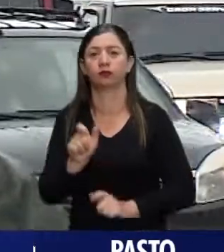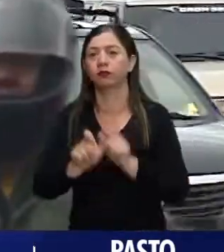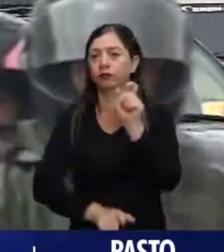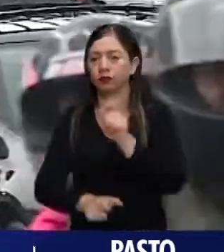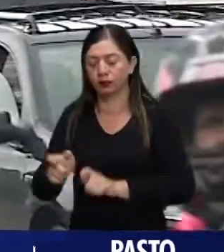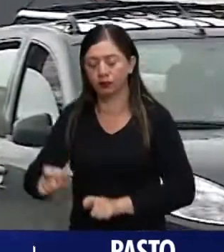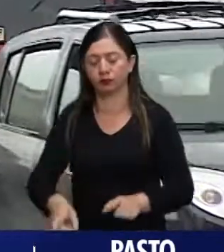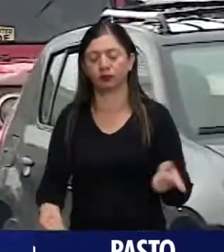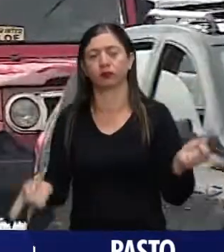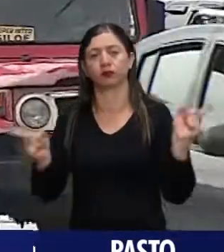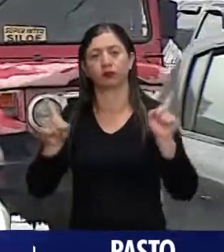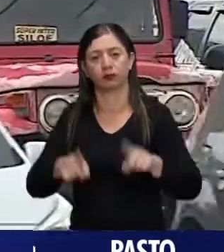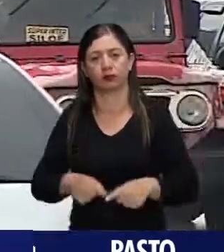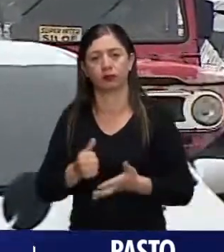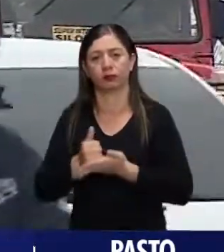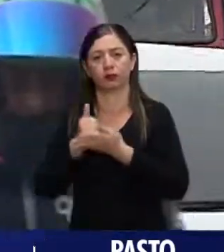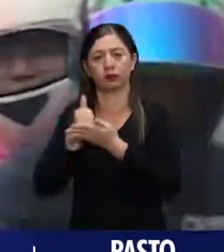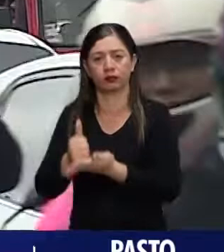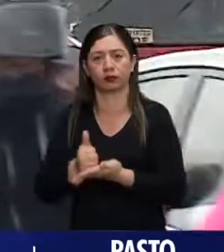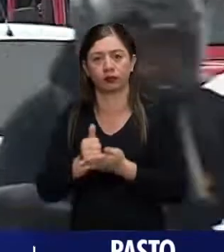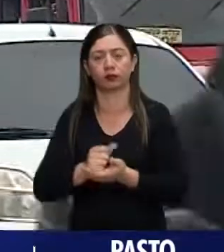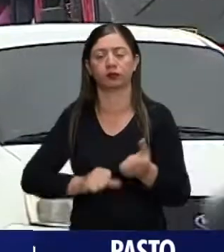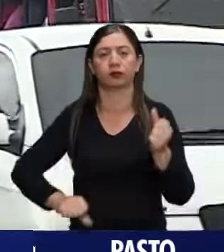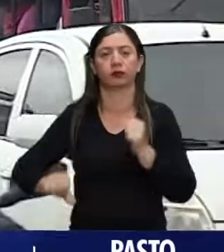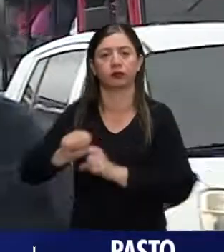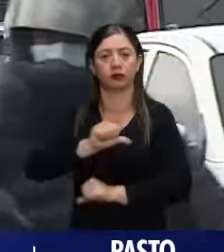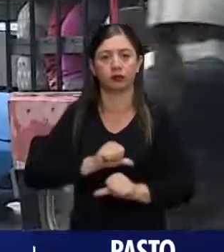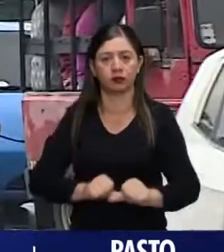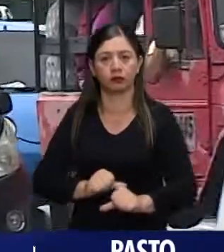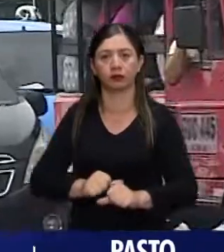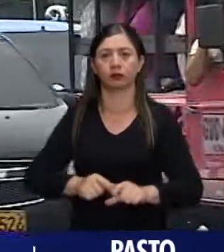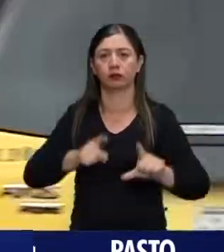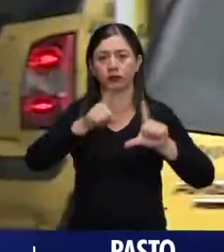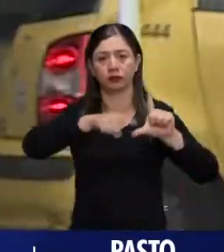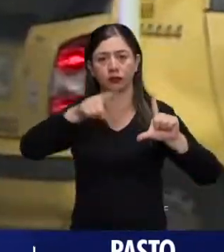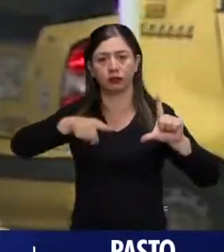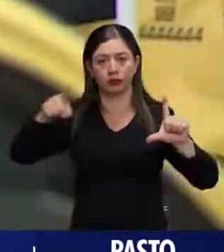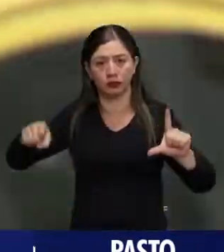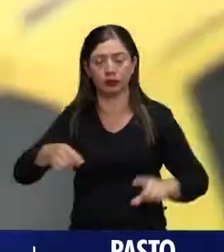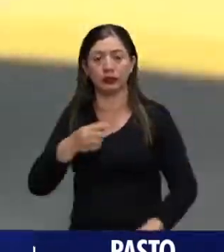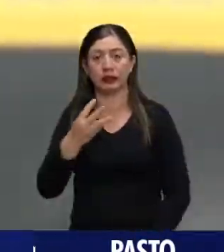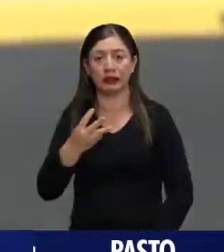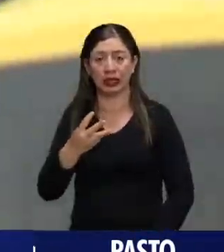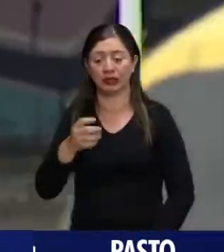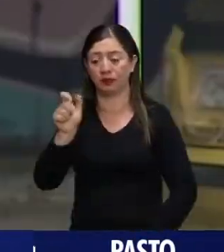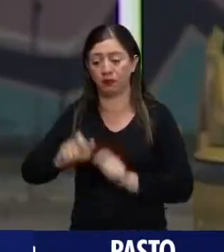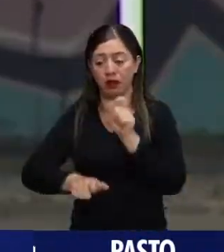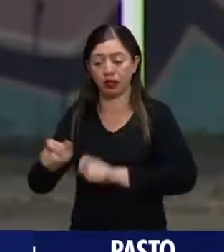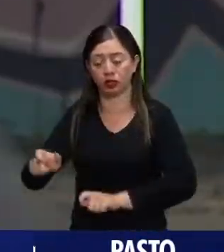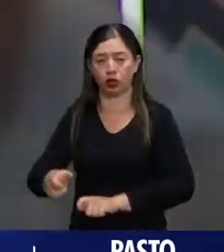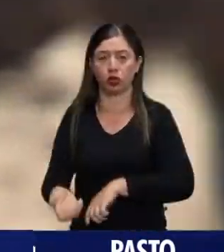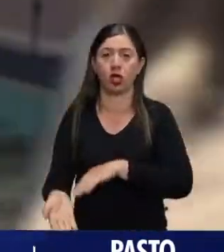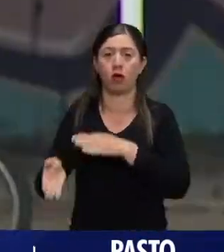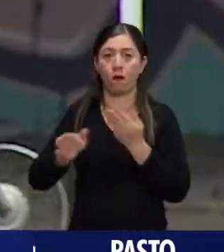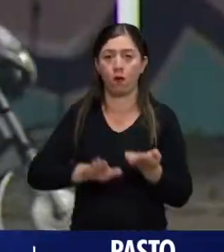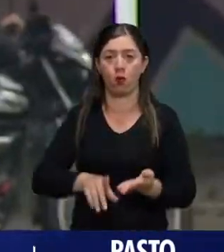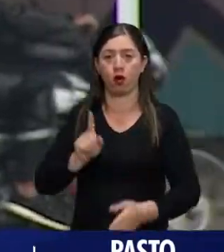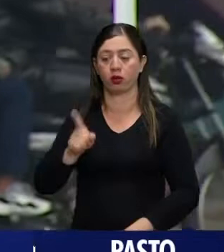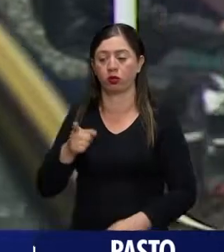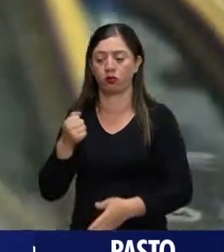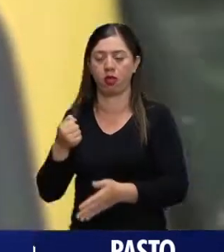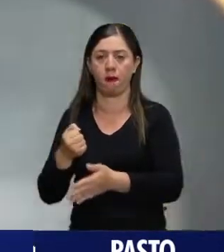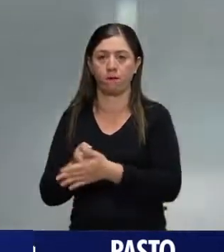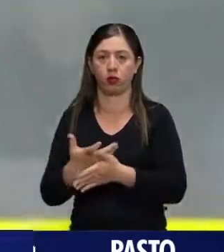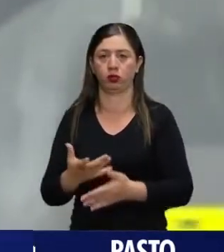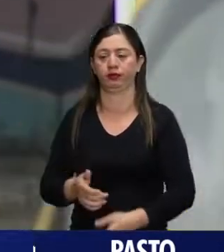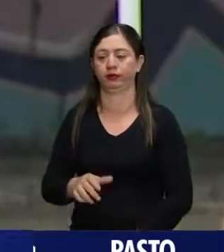ciudadanos consideran que se puede ayudar a generar un cambio, pues según datos estadísticos, 3 de cada 10 peatones pierden la vida en un siniestro vial.